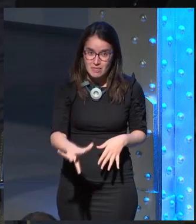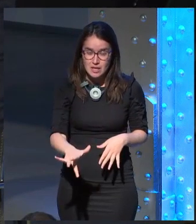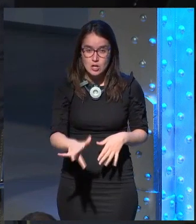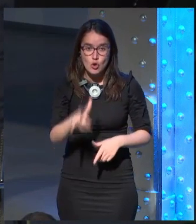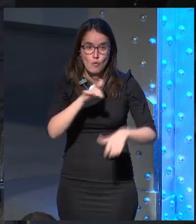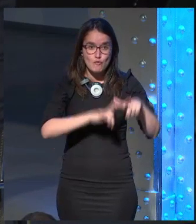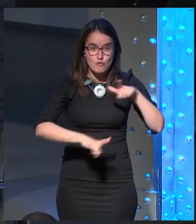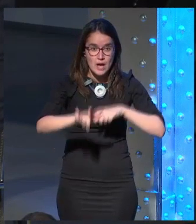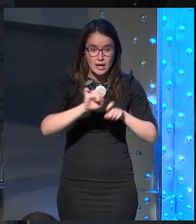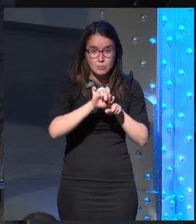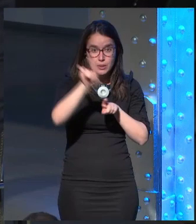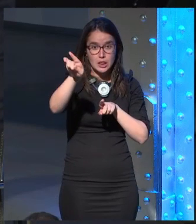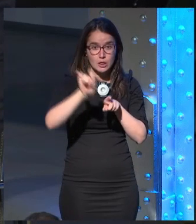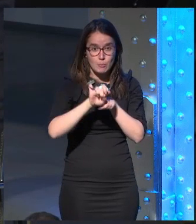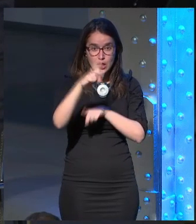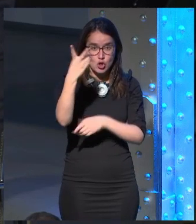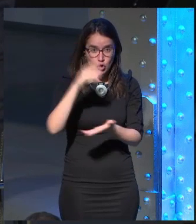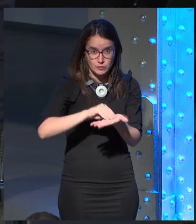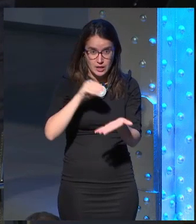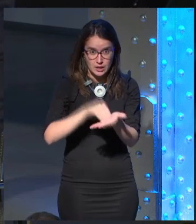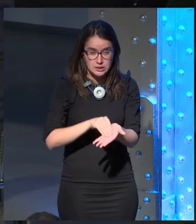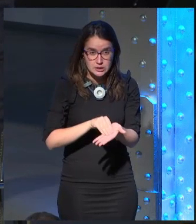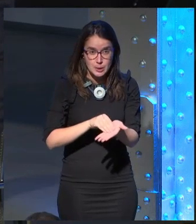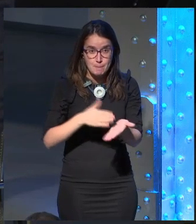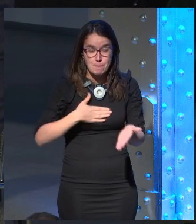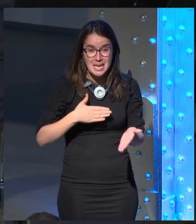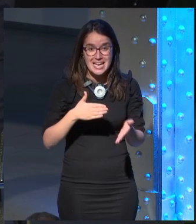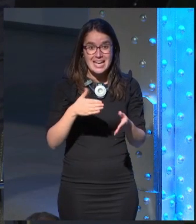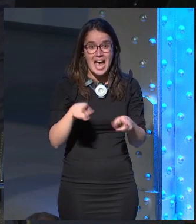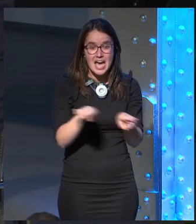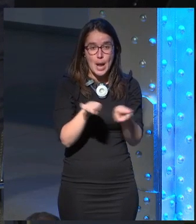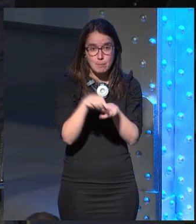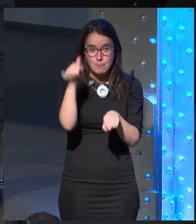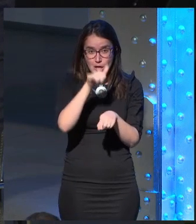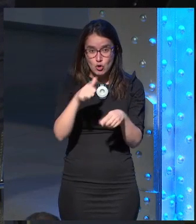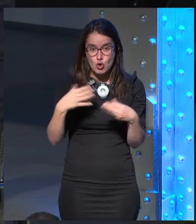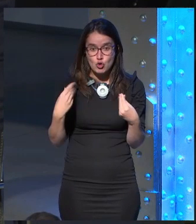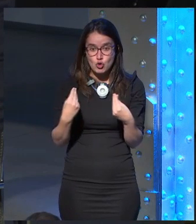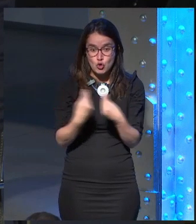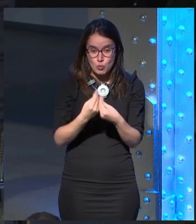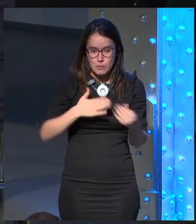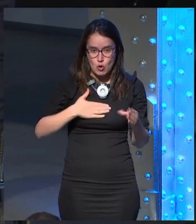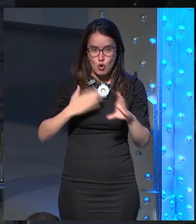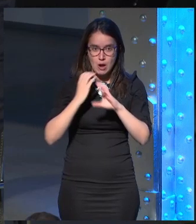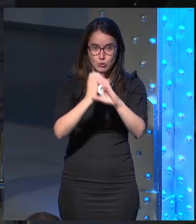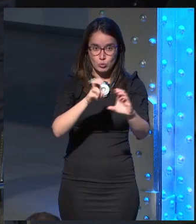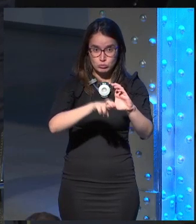2 viajes que hice en el Soyuz, mi hermano vino en el autobús conmigo hasta la lanzadera.